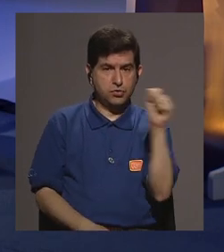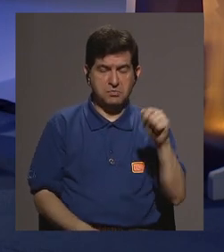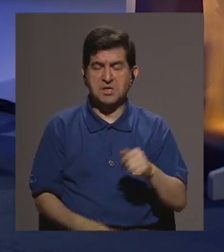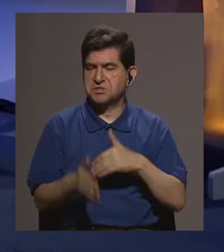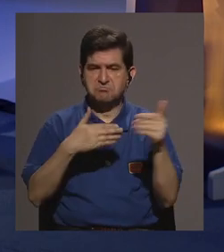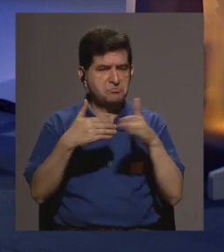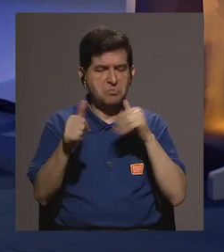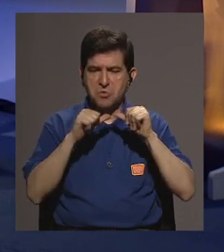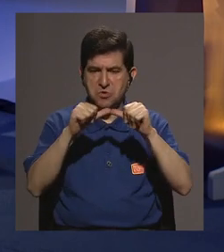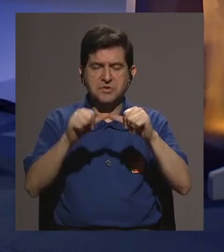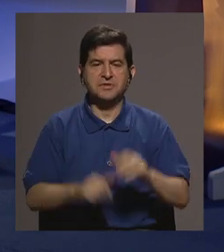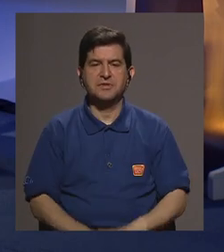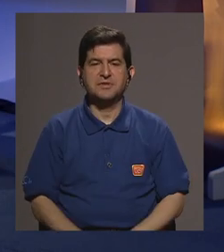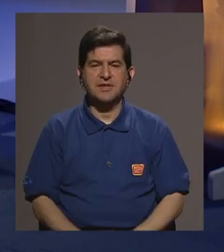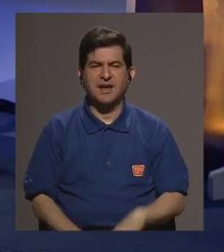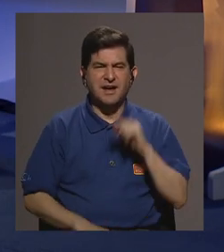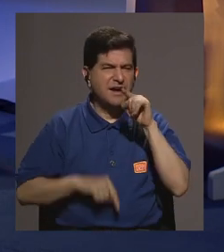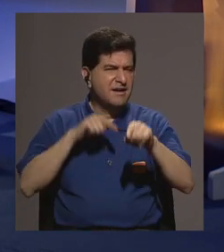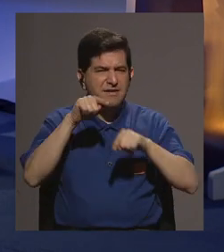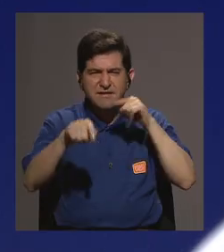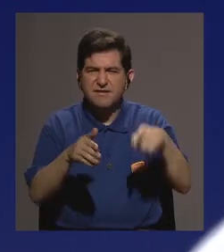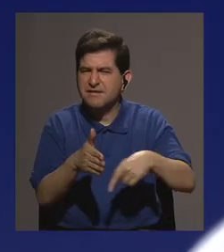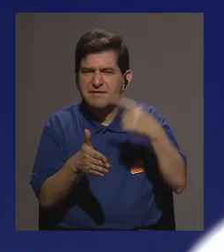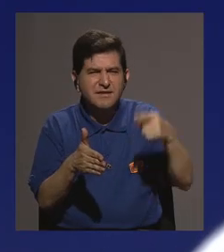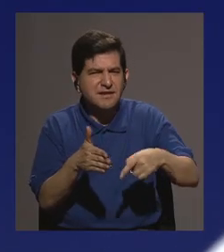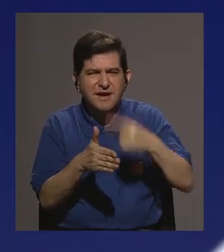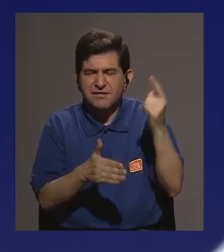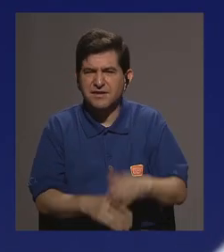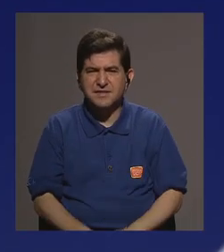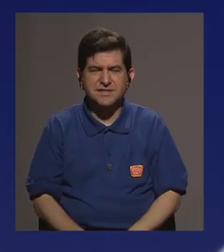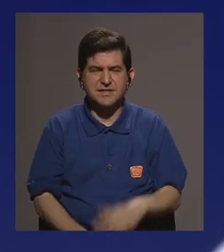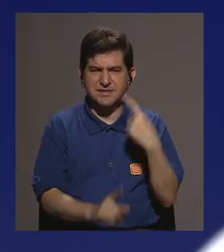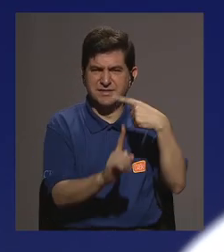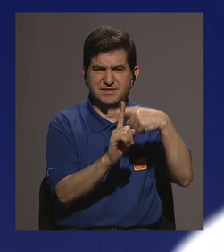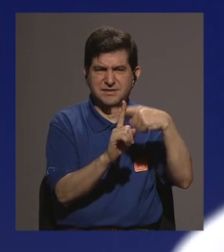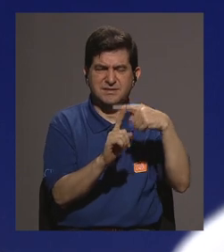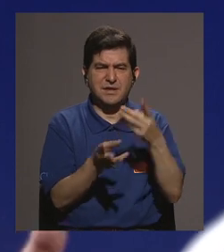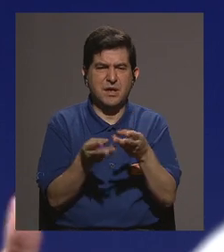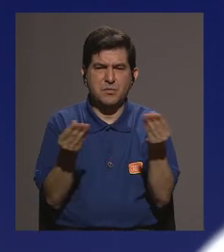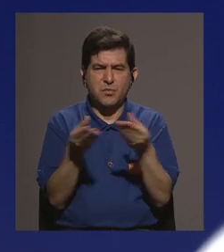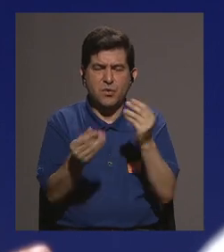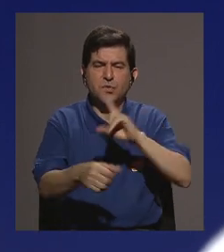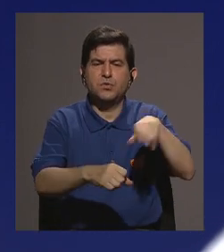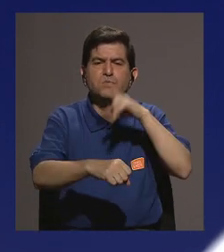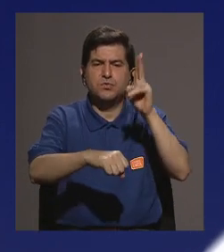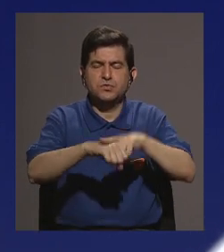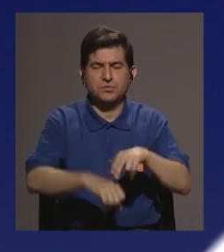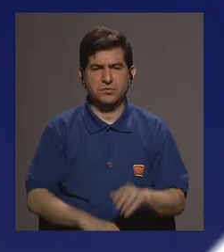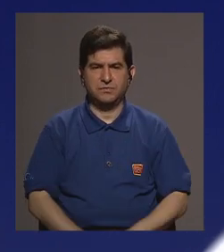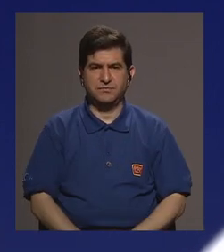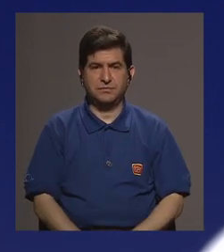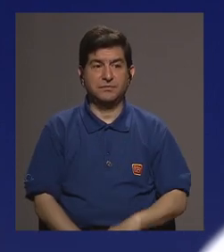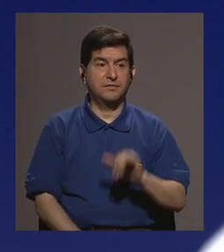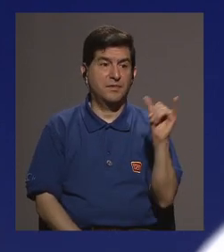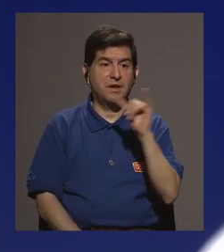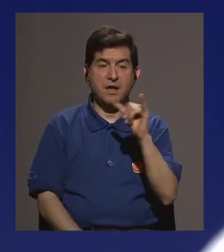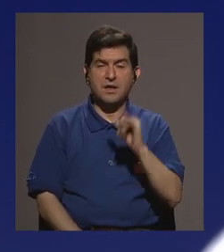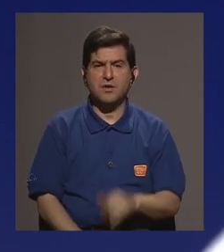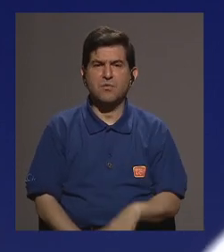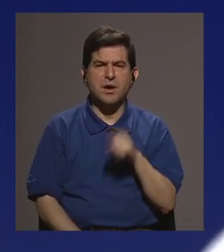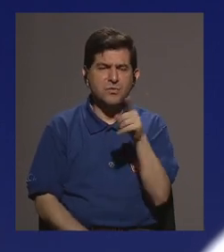hagamos la crítica a veces no están tan favorable para las producciones nacionales también